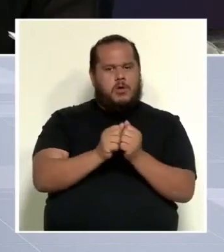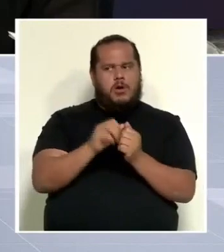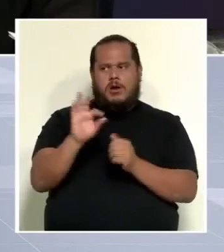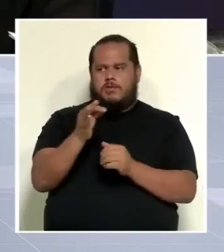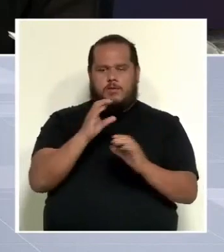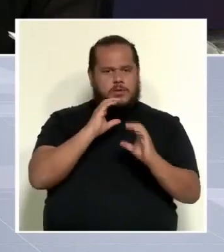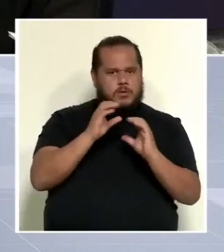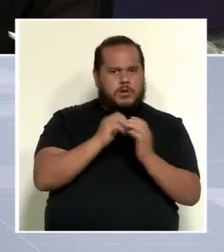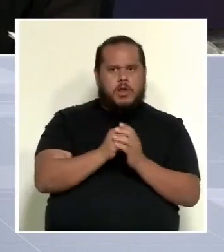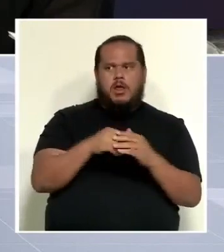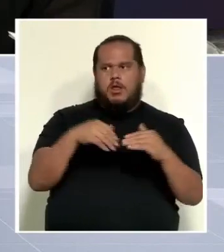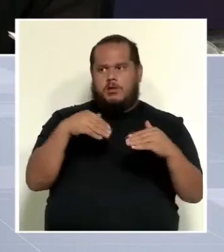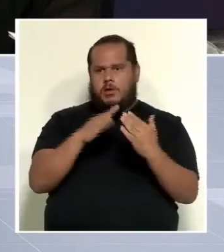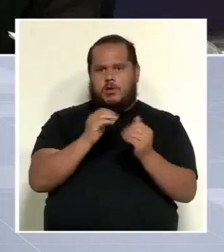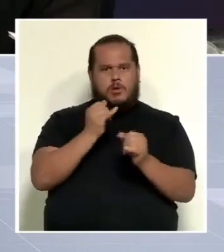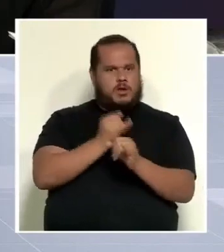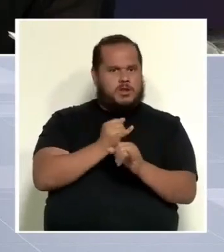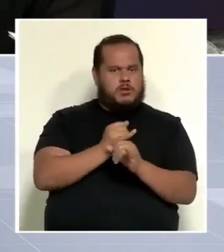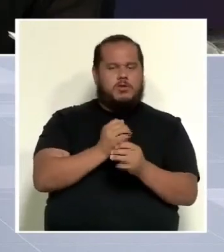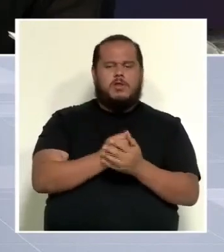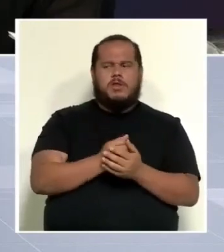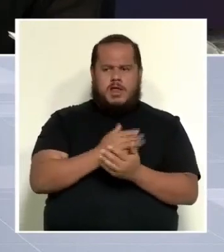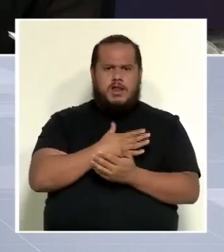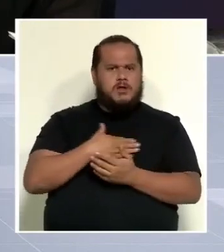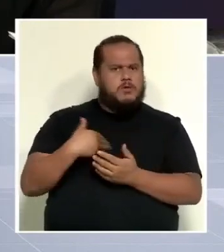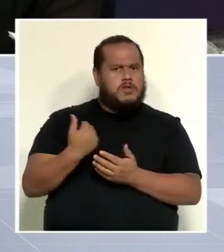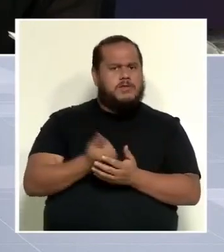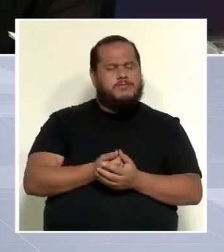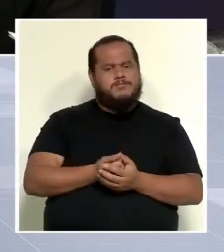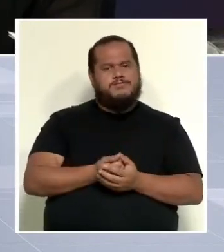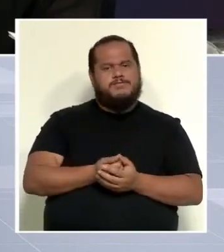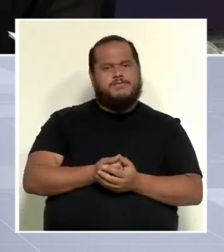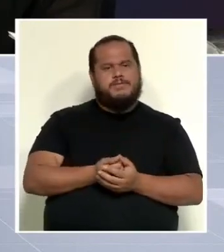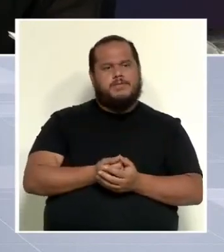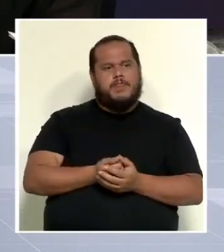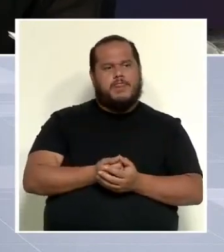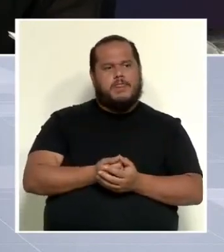la confrontación con las instituciones, le gusta.